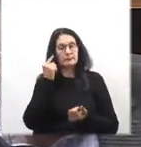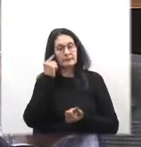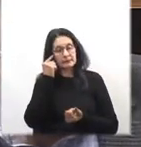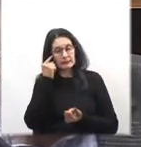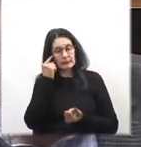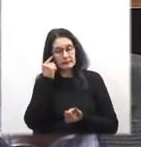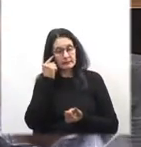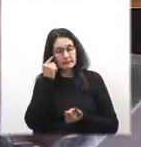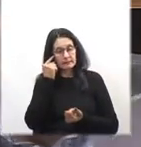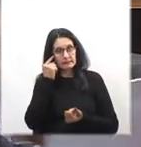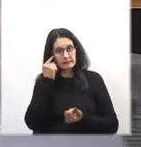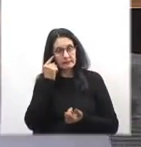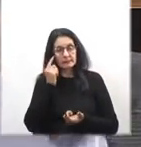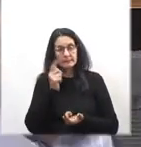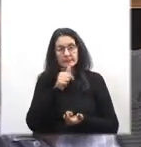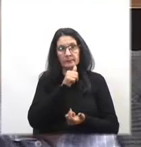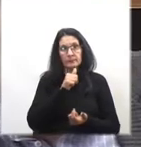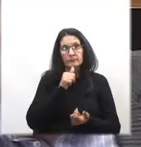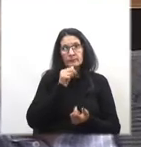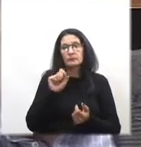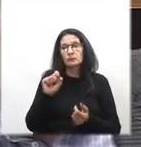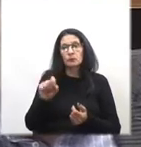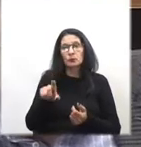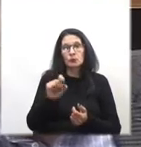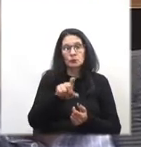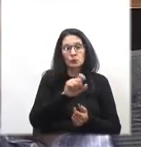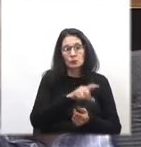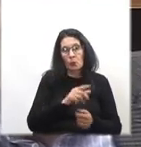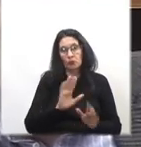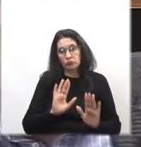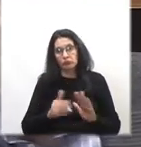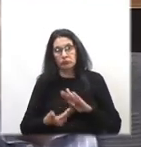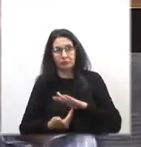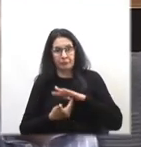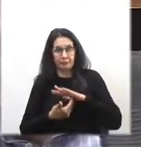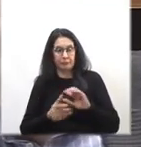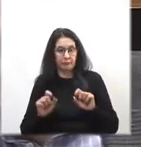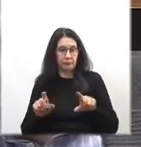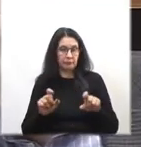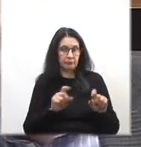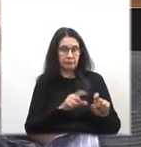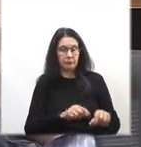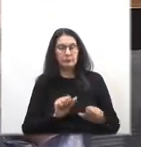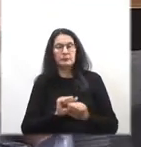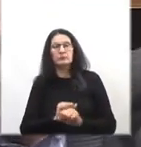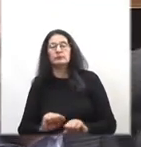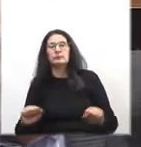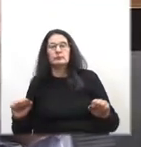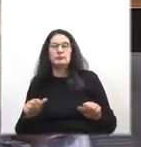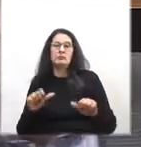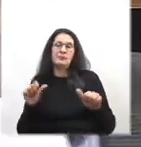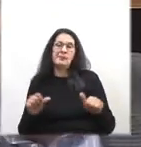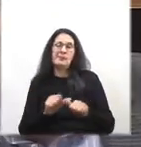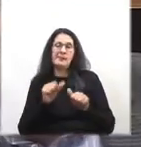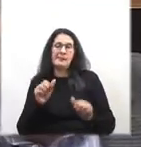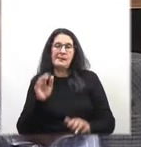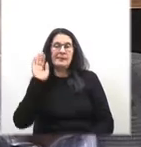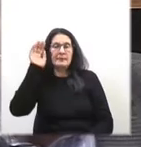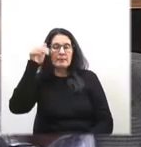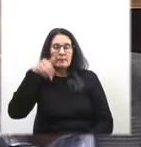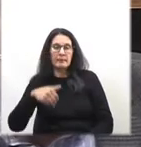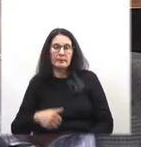resolución que es parte de sus competencias, de sus potestades, de las posibilidades que genera la Constitución de la